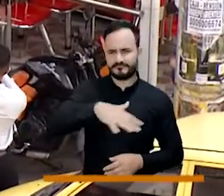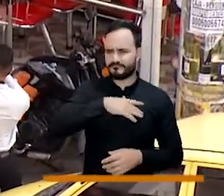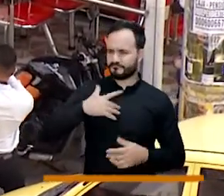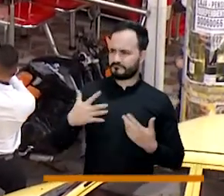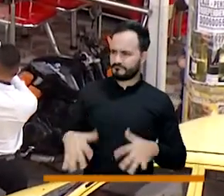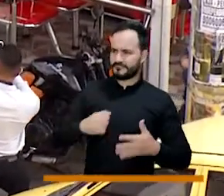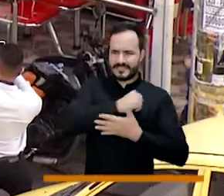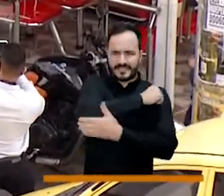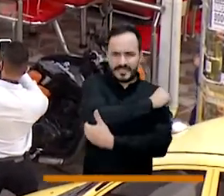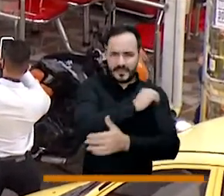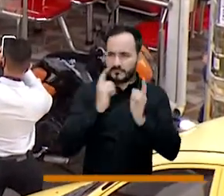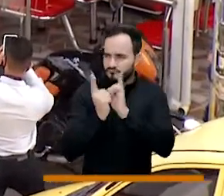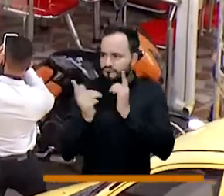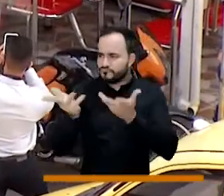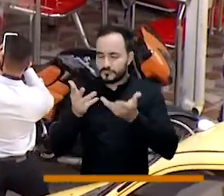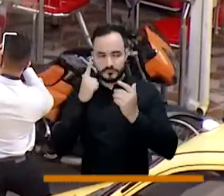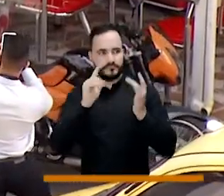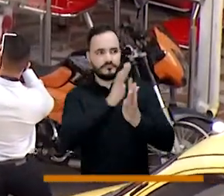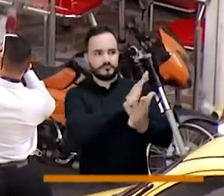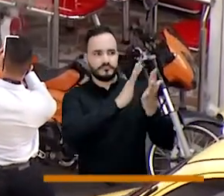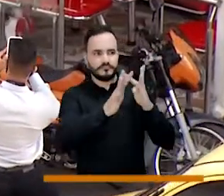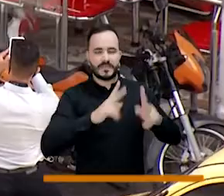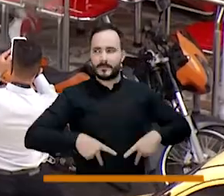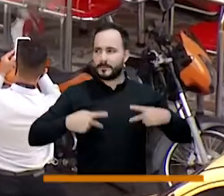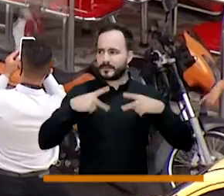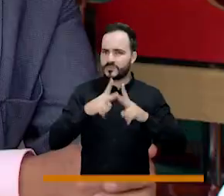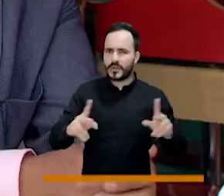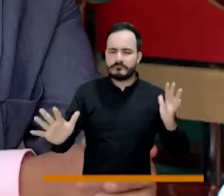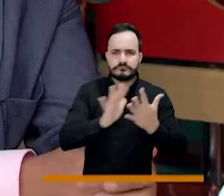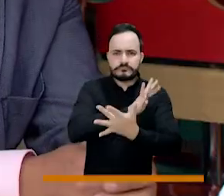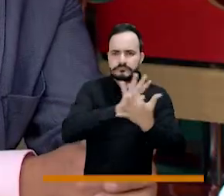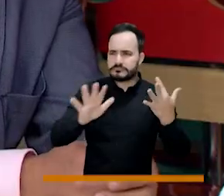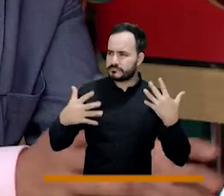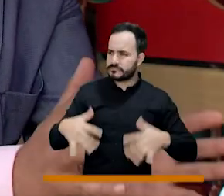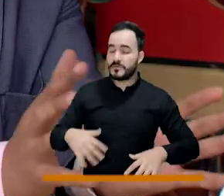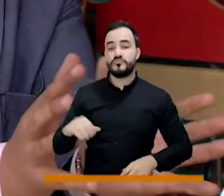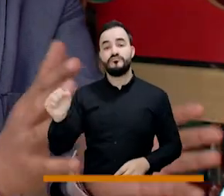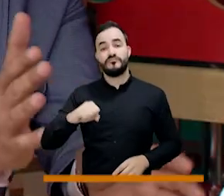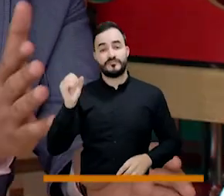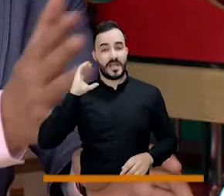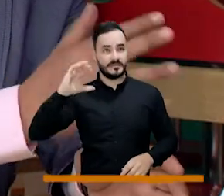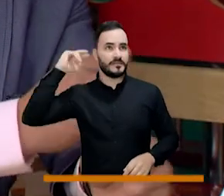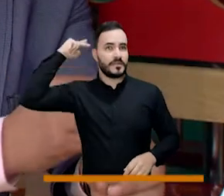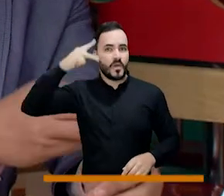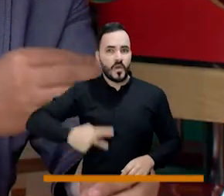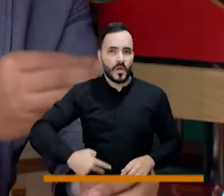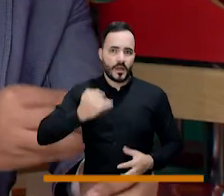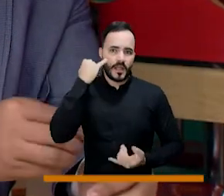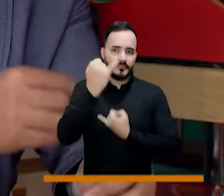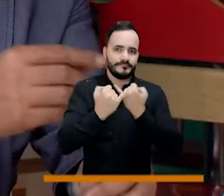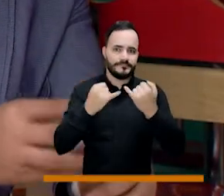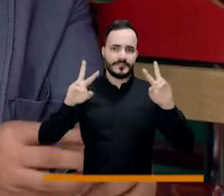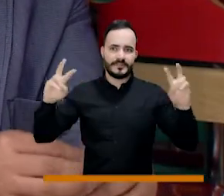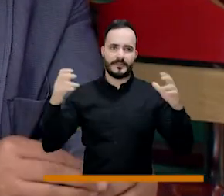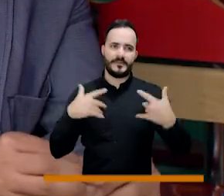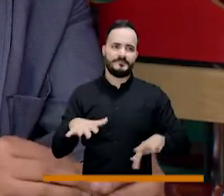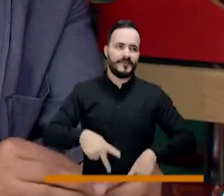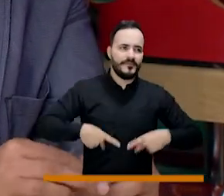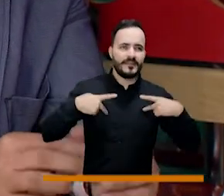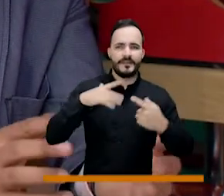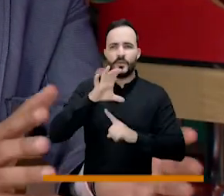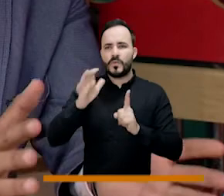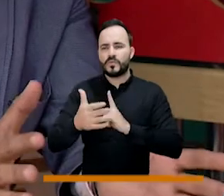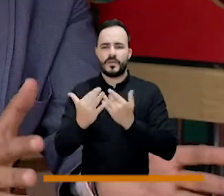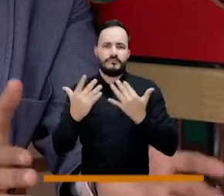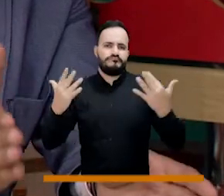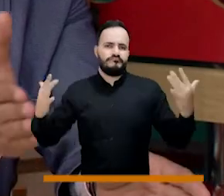de muchísima vida, mucho comercio, mucha actividad. Castilla tiene esa historia de vida, de alegría,